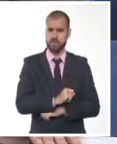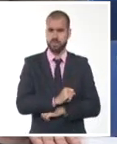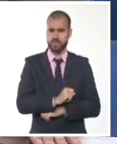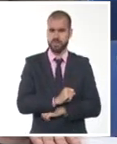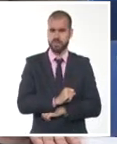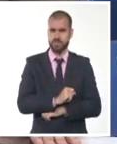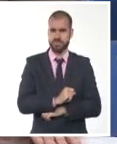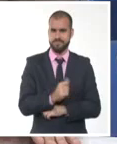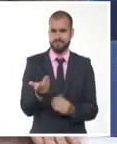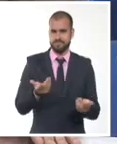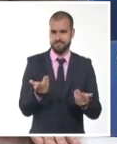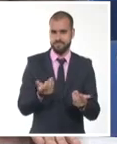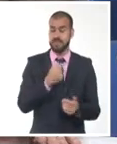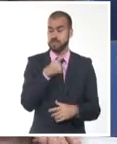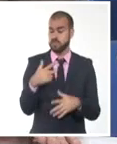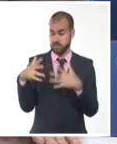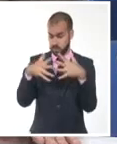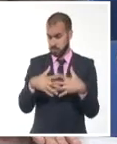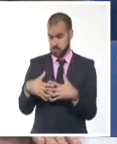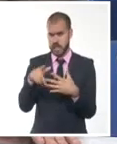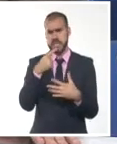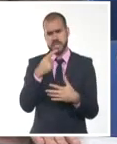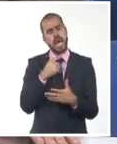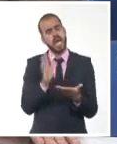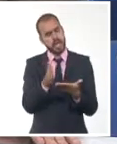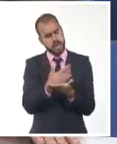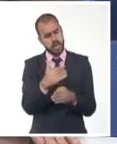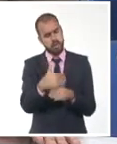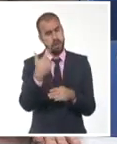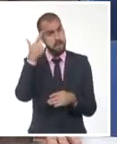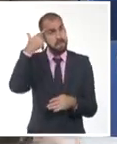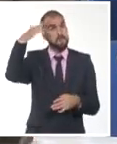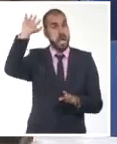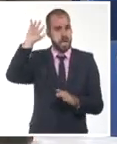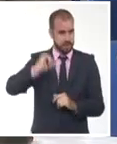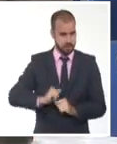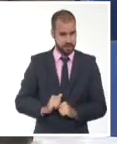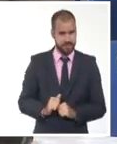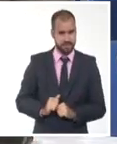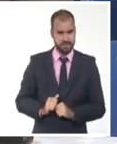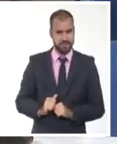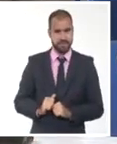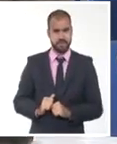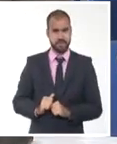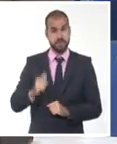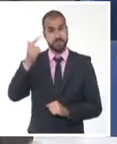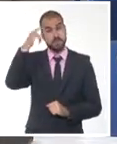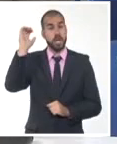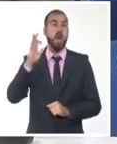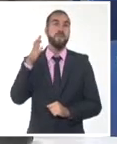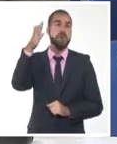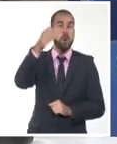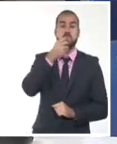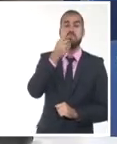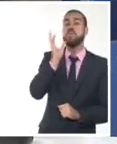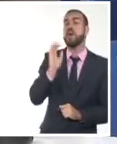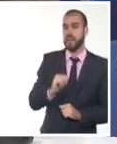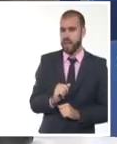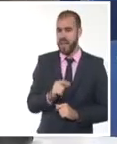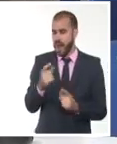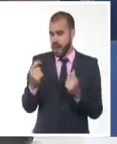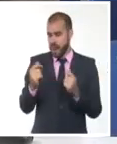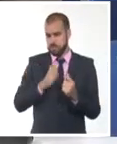Washington renunciando a bloqueos, presiones y planes desestabilizadores. Imagínense un orden económico que le permita